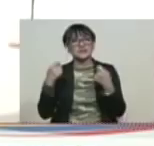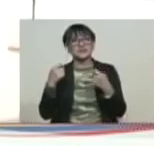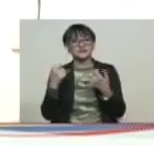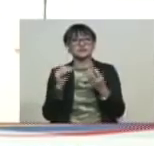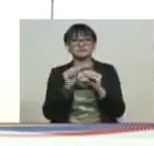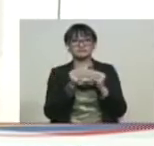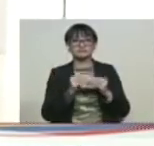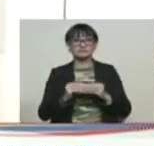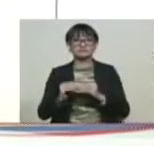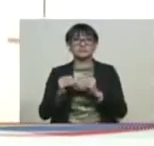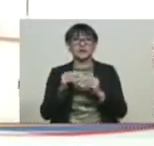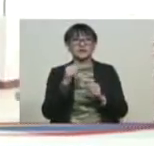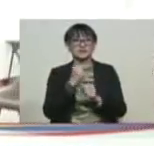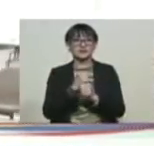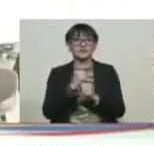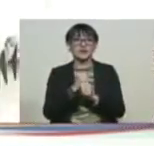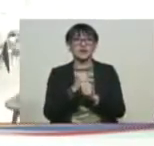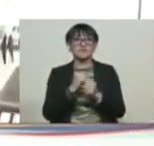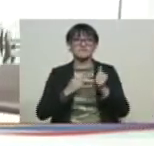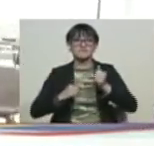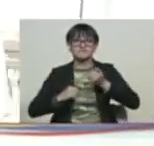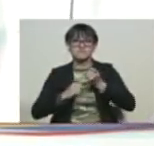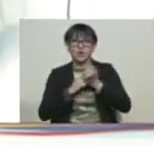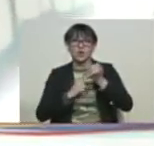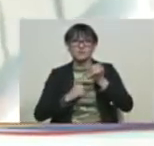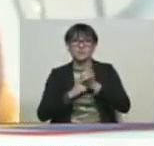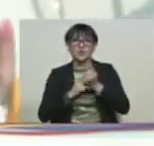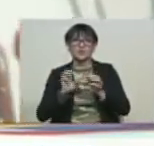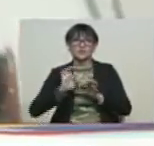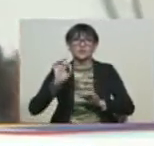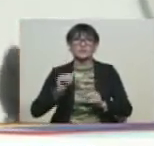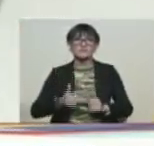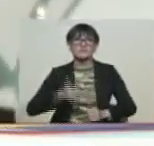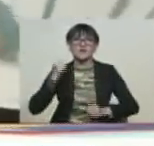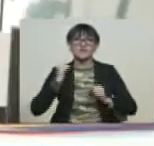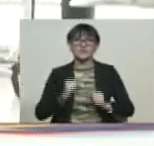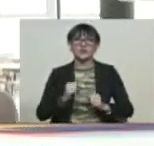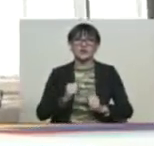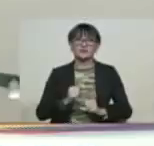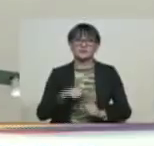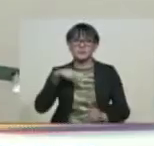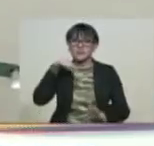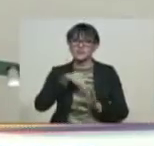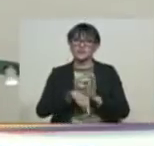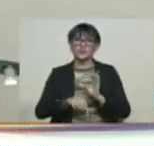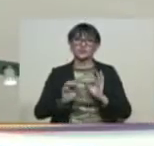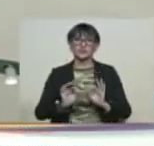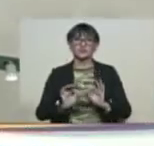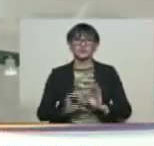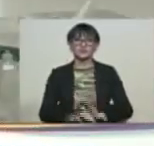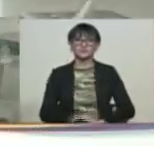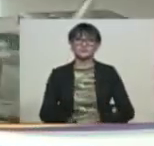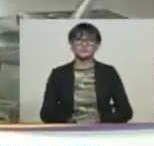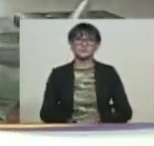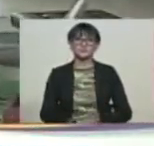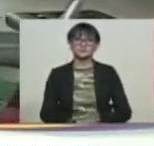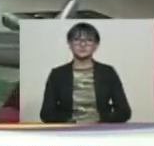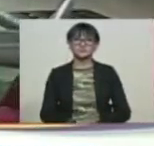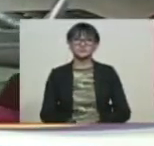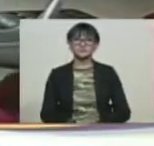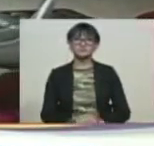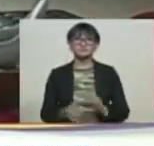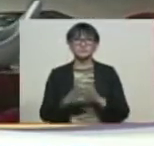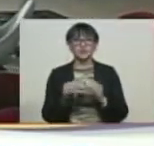un trabajo de reforzamiento estructural con fibra de carbono. Correcto, restauración profunda. Precisamente, estamos para